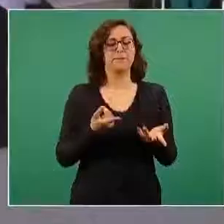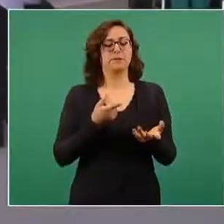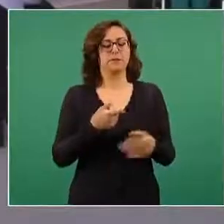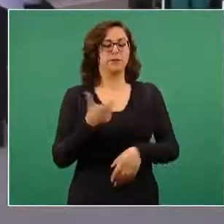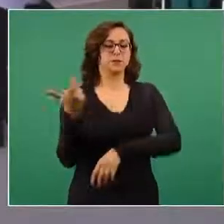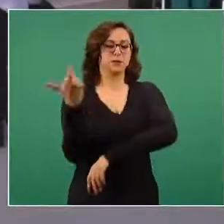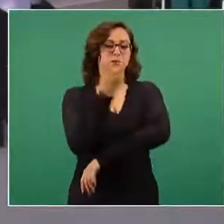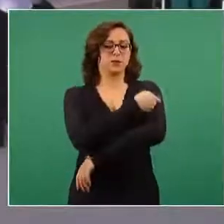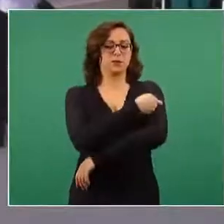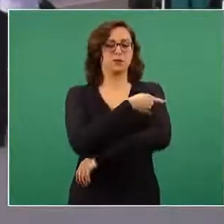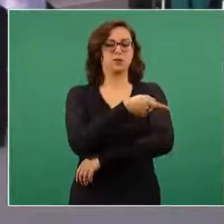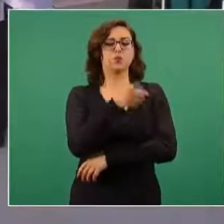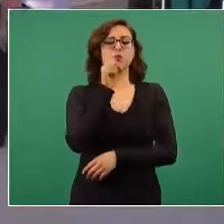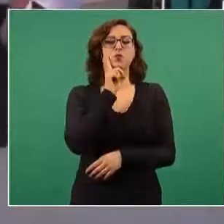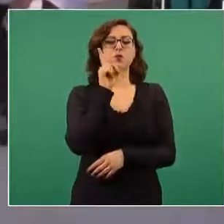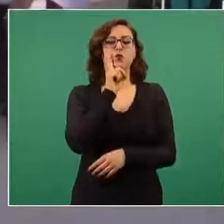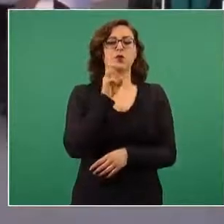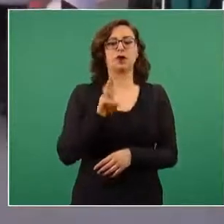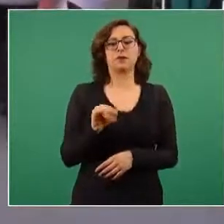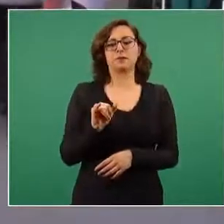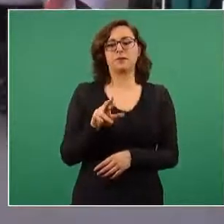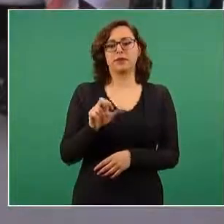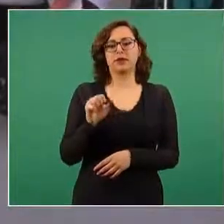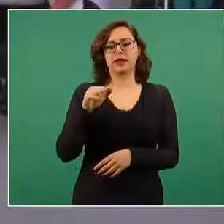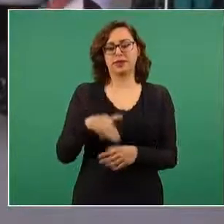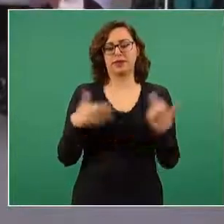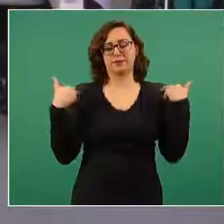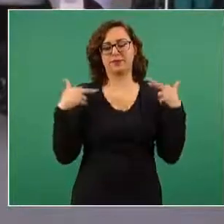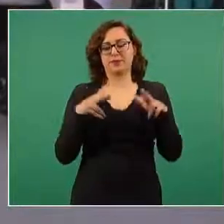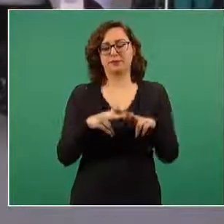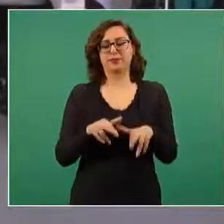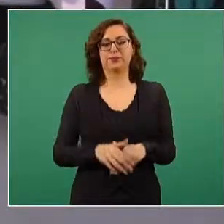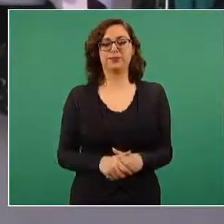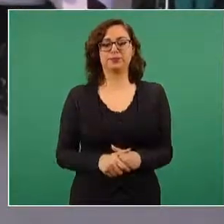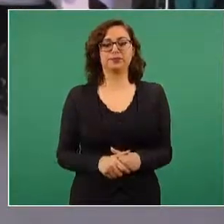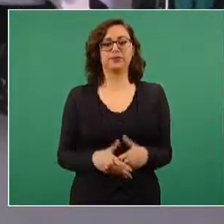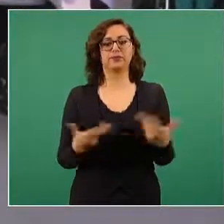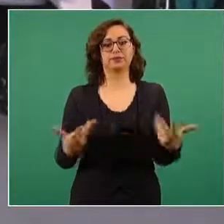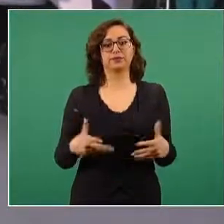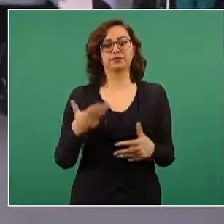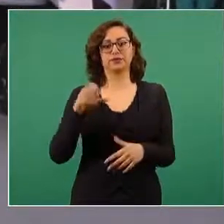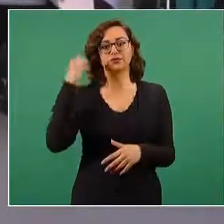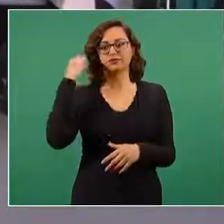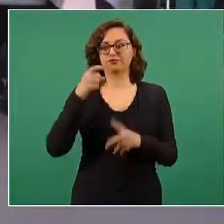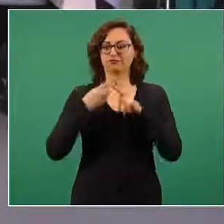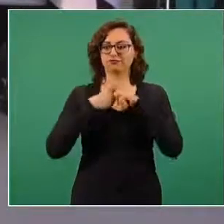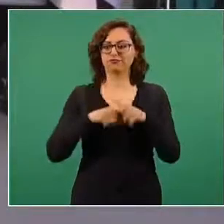educadora Miriam Echeverría. Y bueno, pues este es un gran paso para Oaxaca.